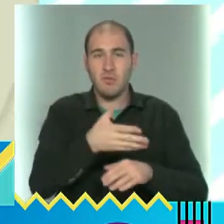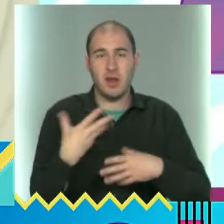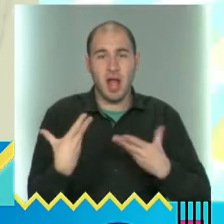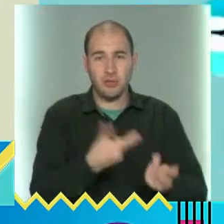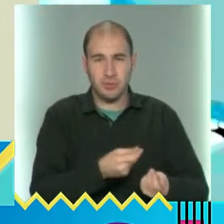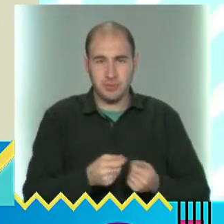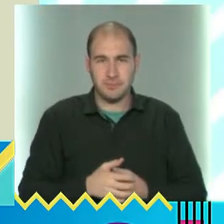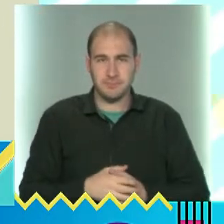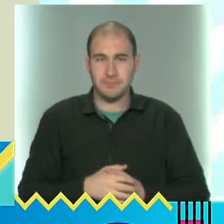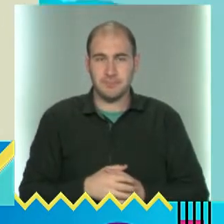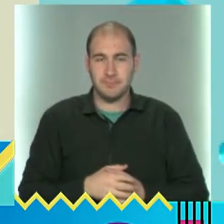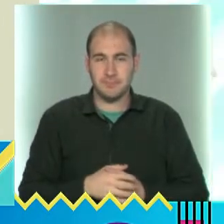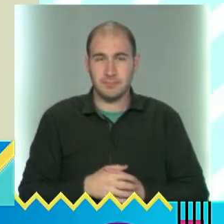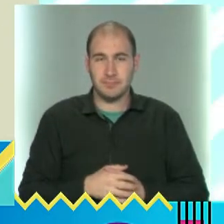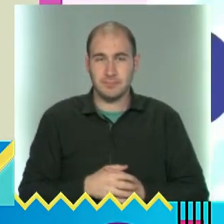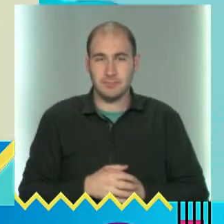rescate.